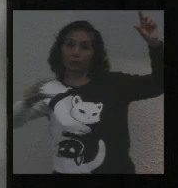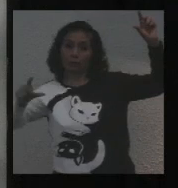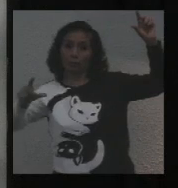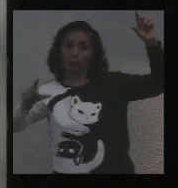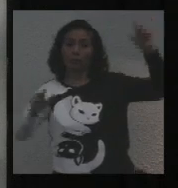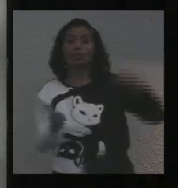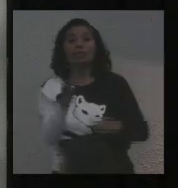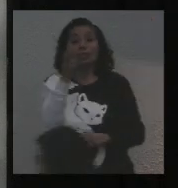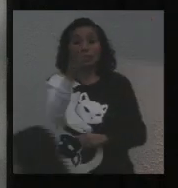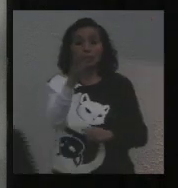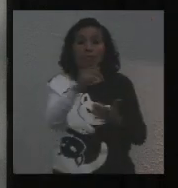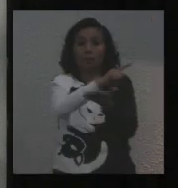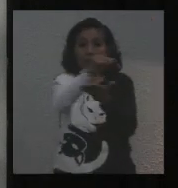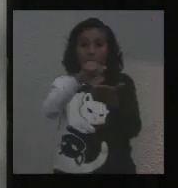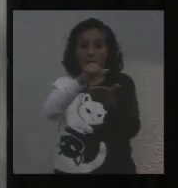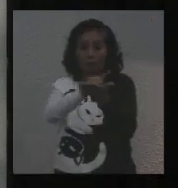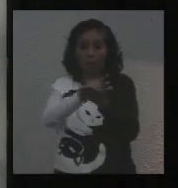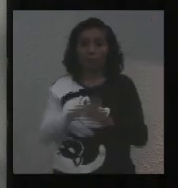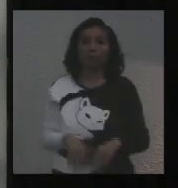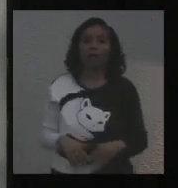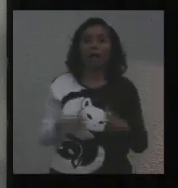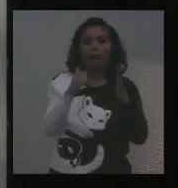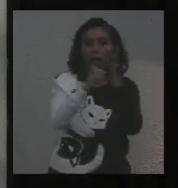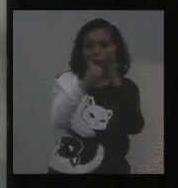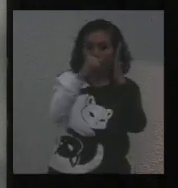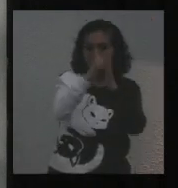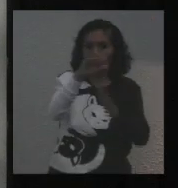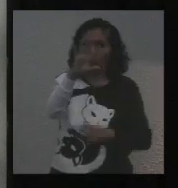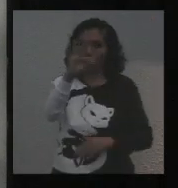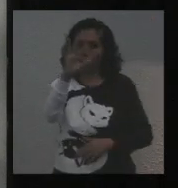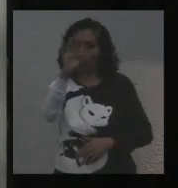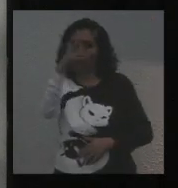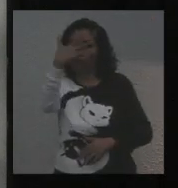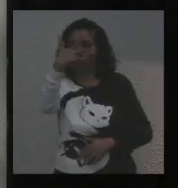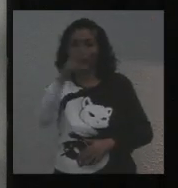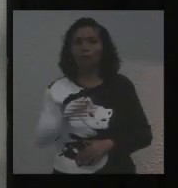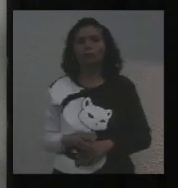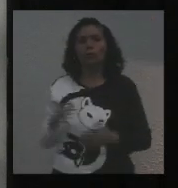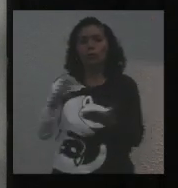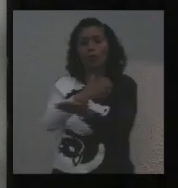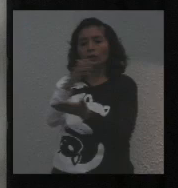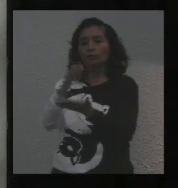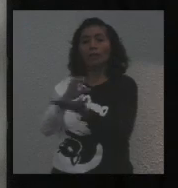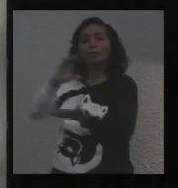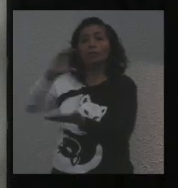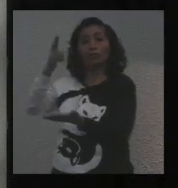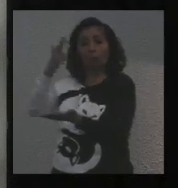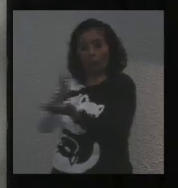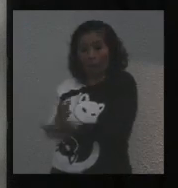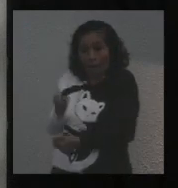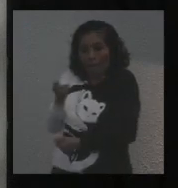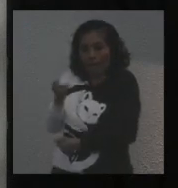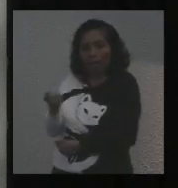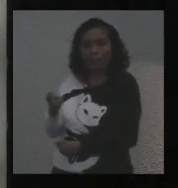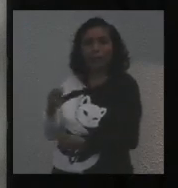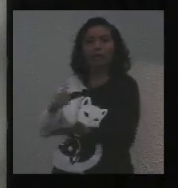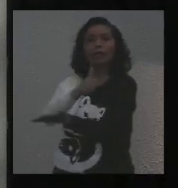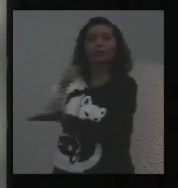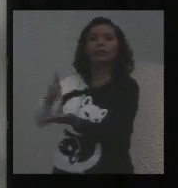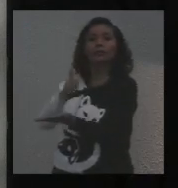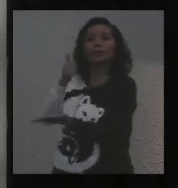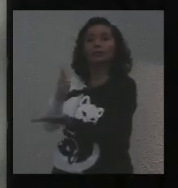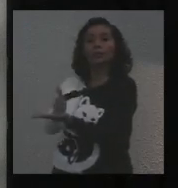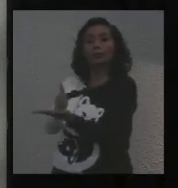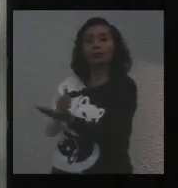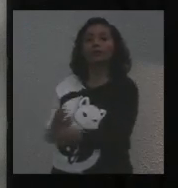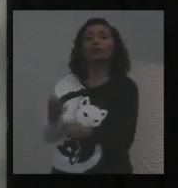esta Constitución. Artículo 48. La ciudad de Chetumal es la capital del poder y del